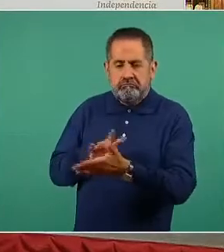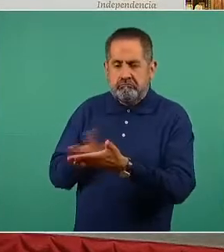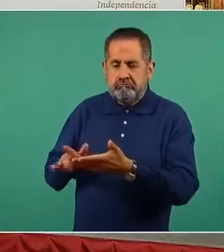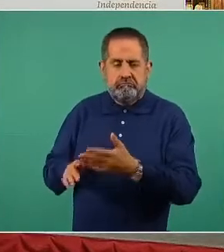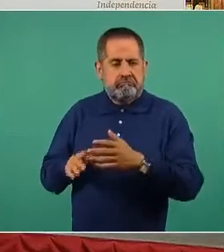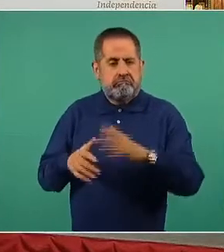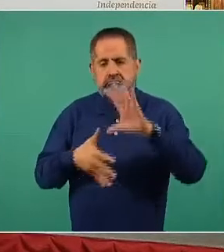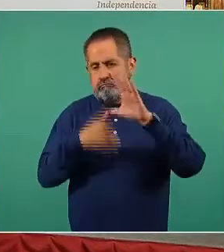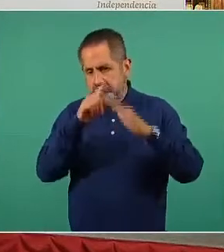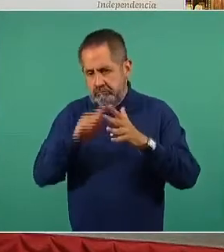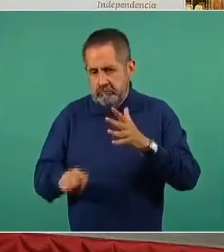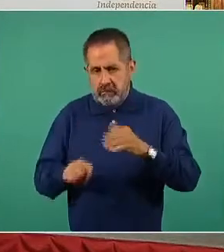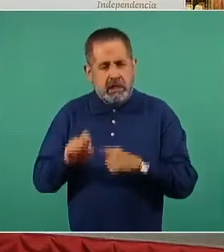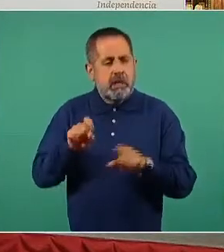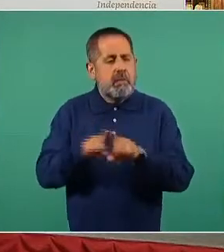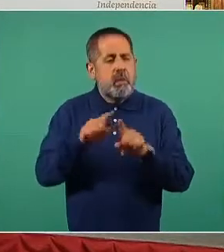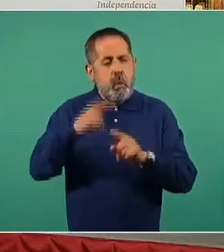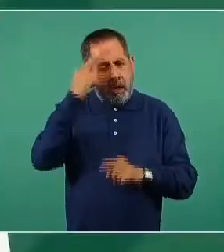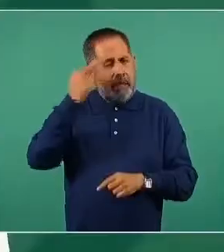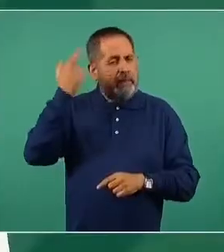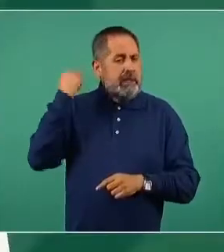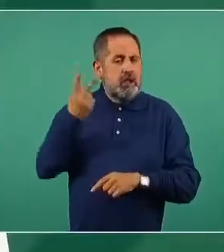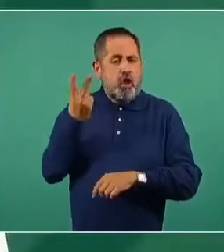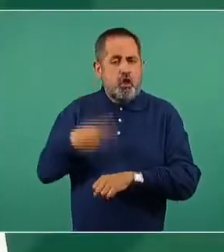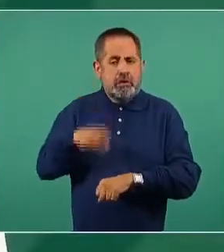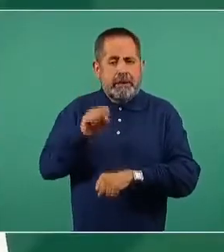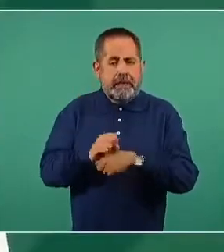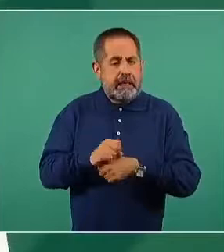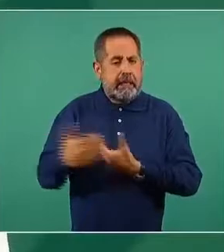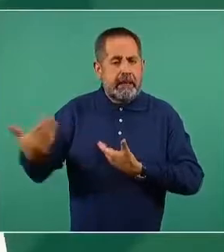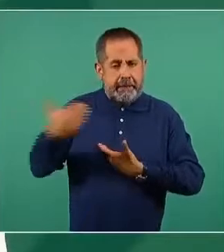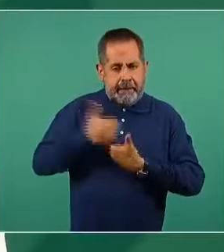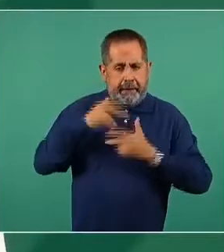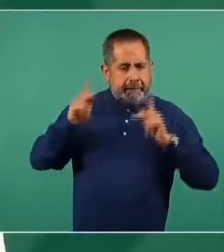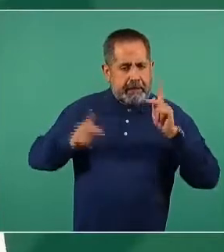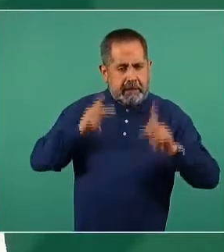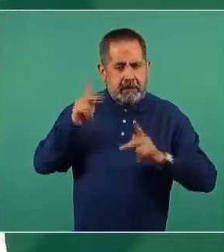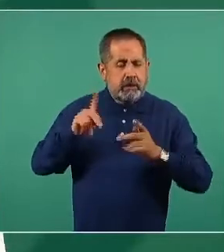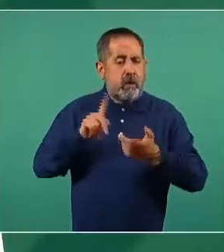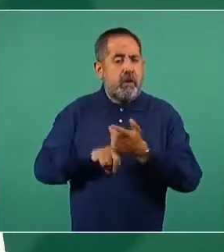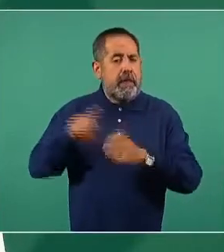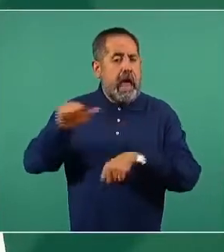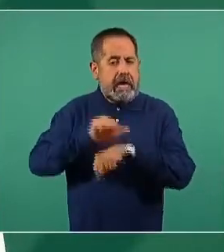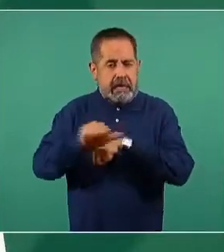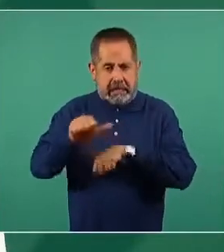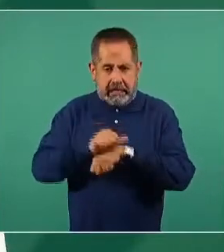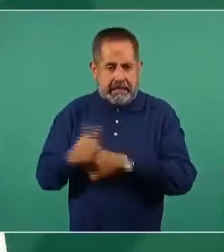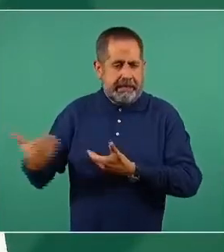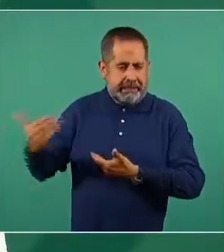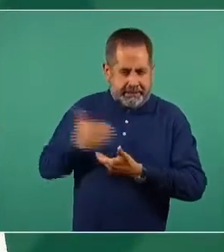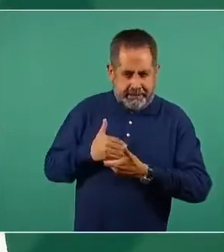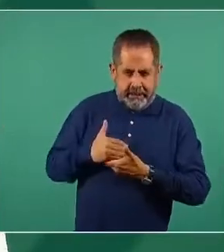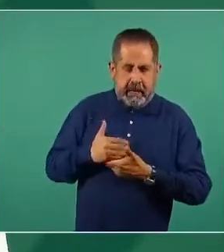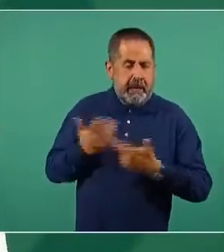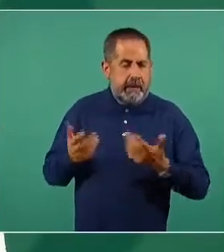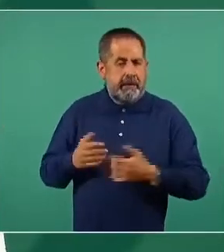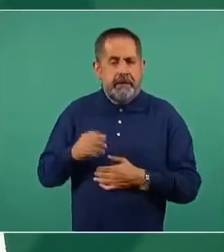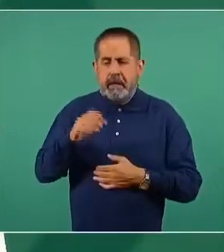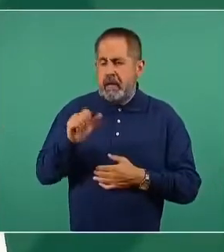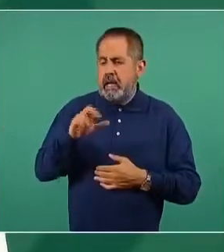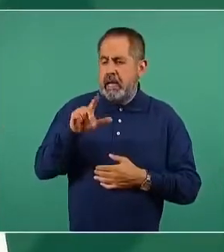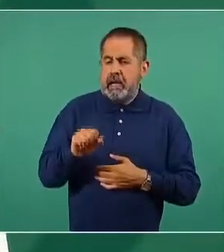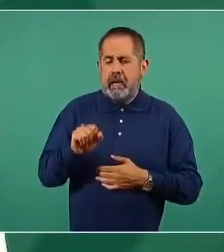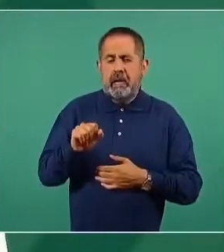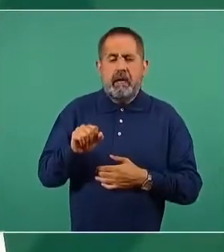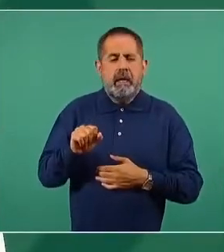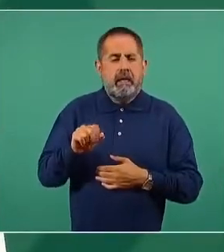semejante a lo que anunciamos hace 2 semanas cuando nos visitó la ministra de Salud de Argentina, Carla Bizzotti, la